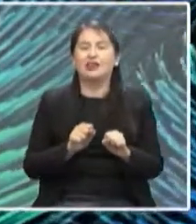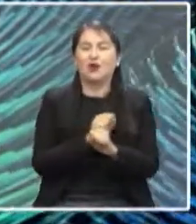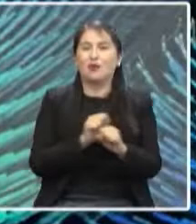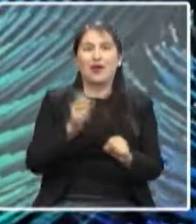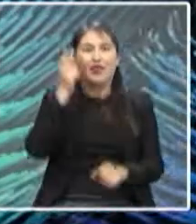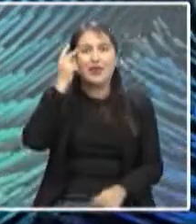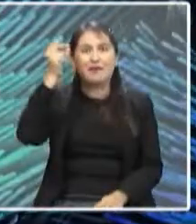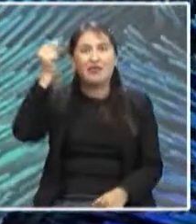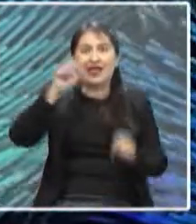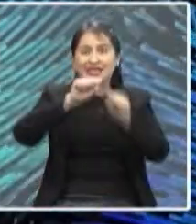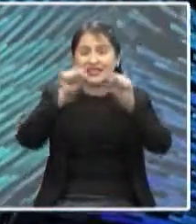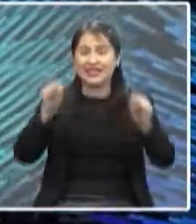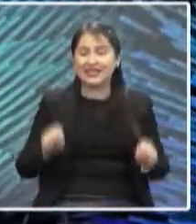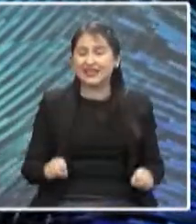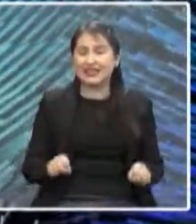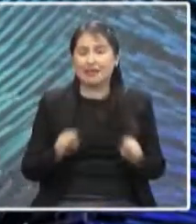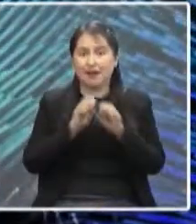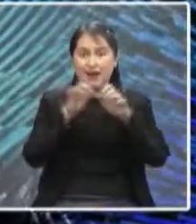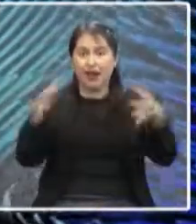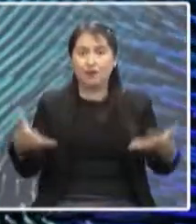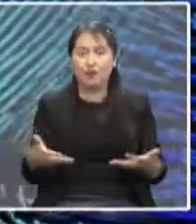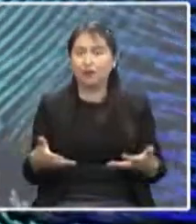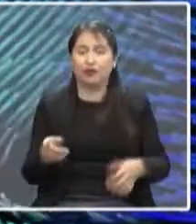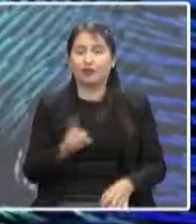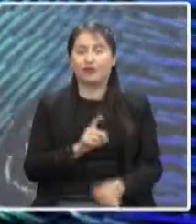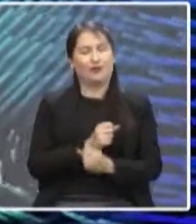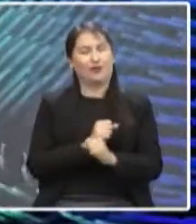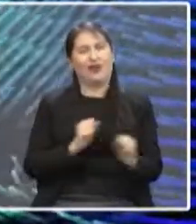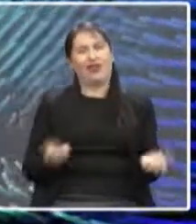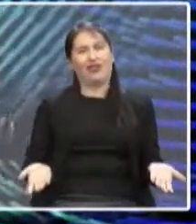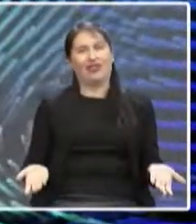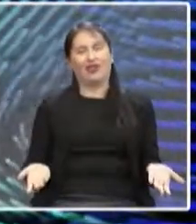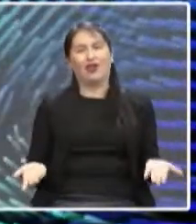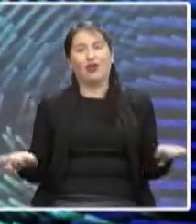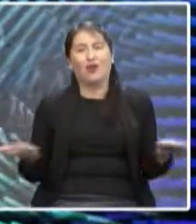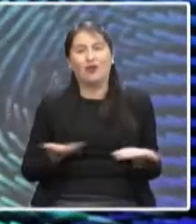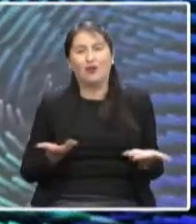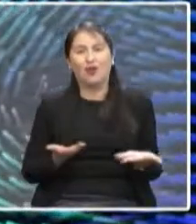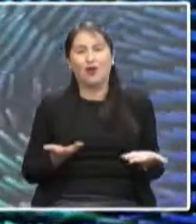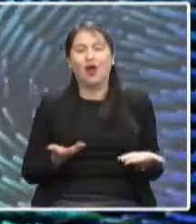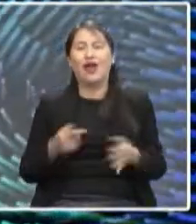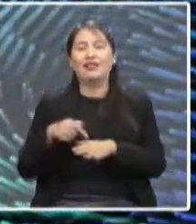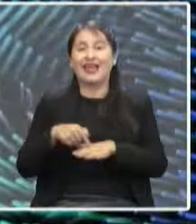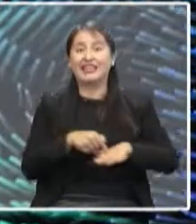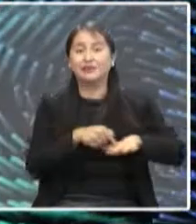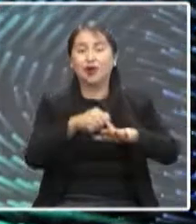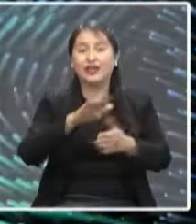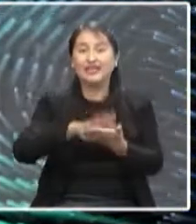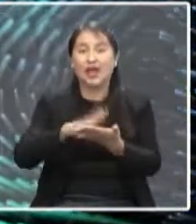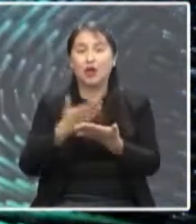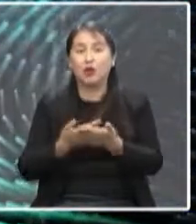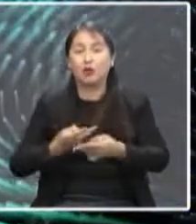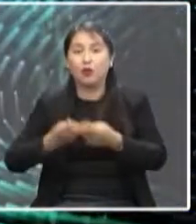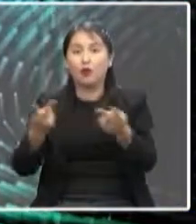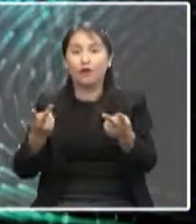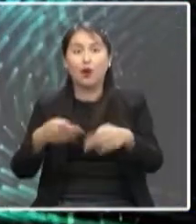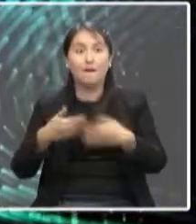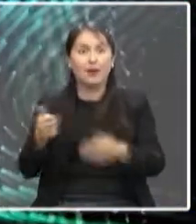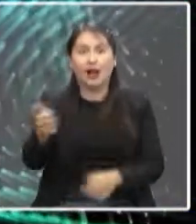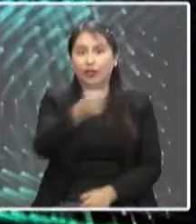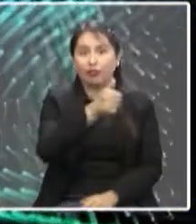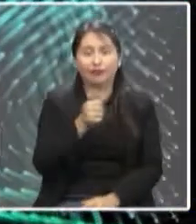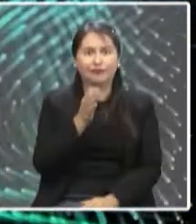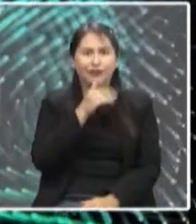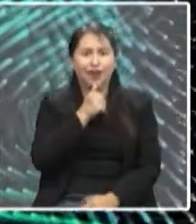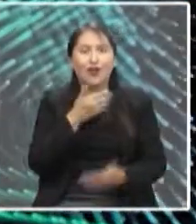mundo. No puede ser que nuestros sistemas educativos, de transporte y de salud pública no lleguen a todo el mundo. Entonces,